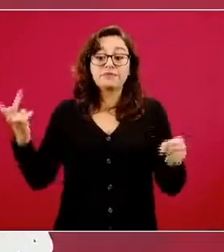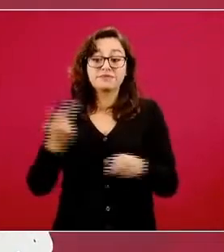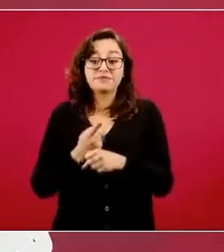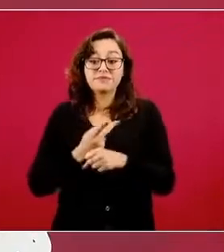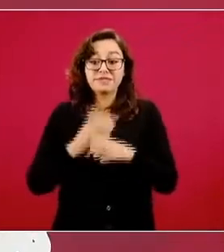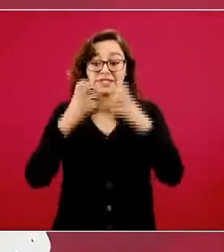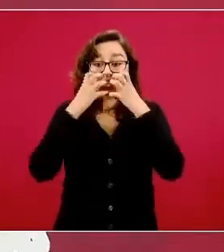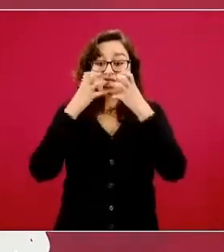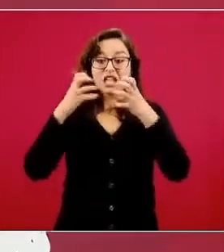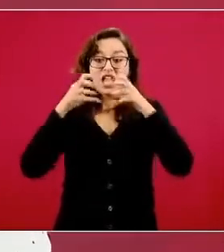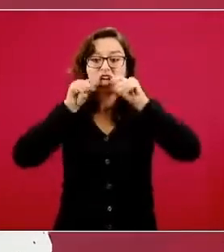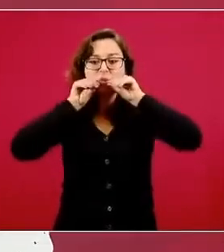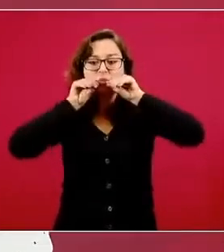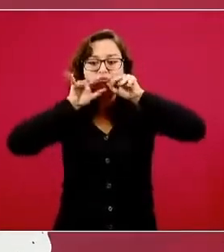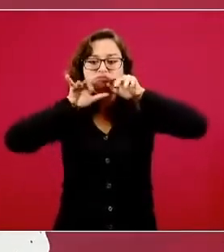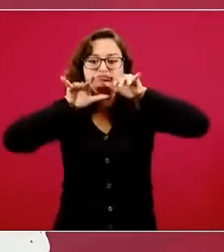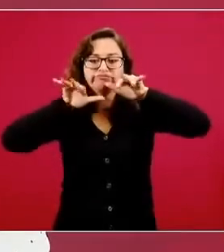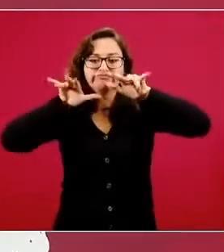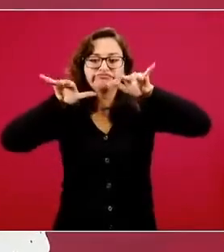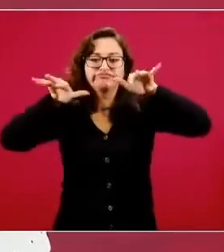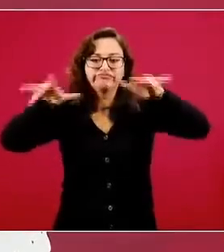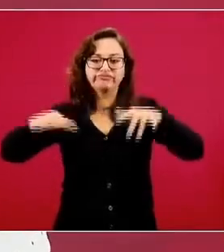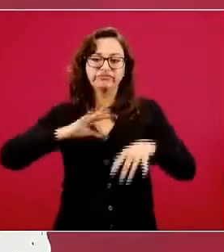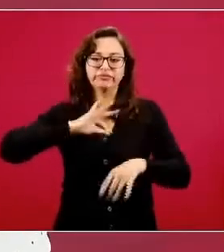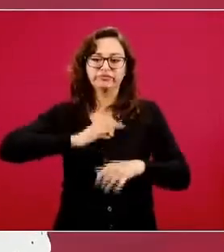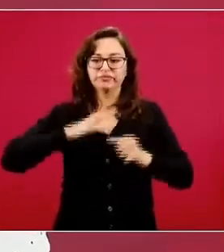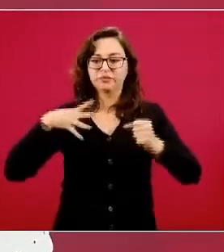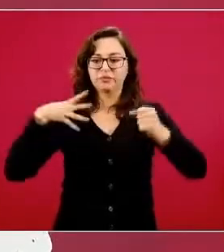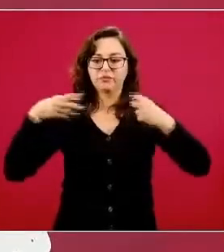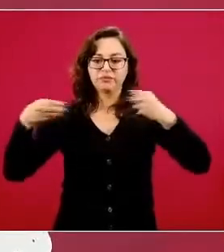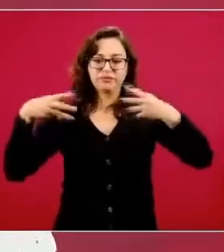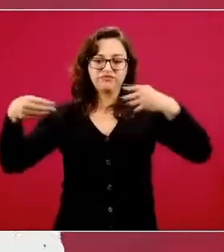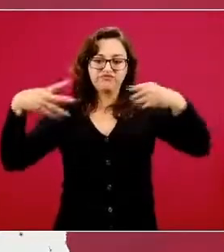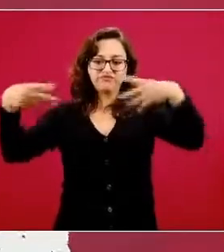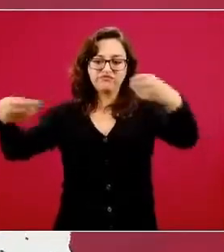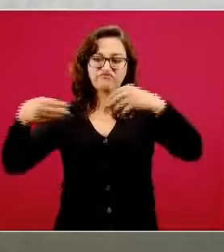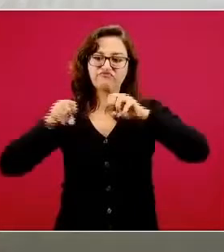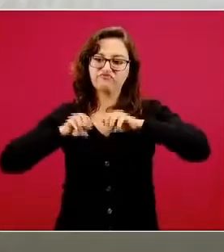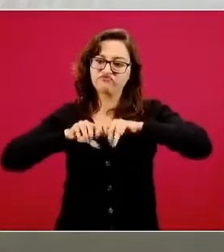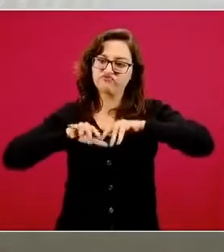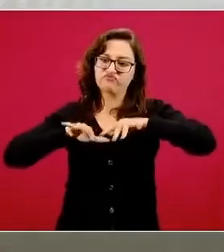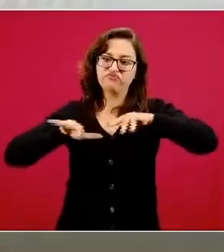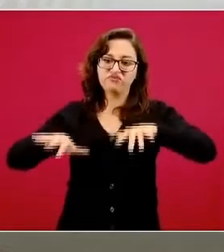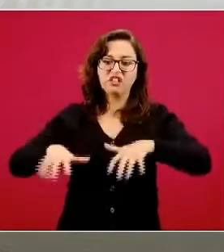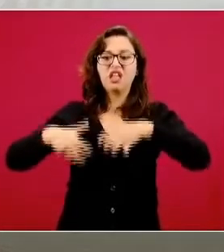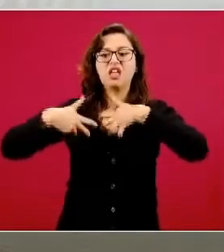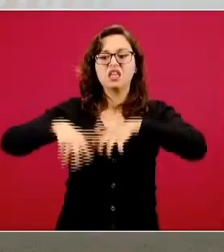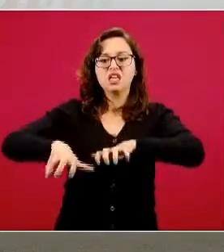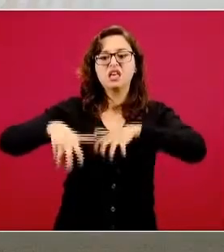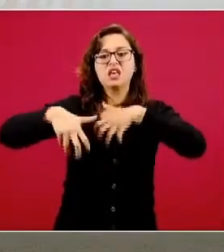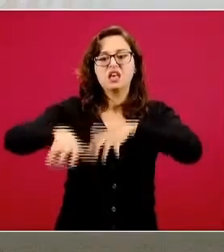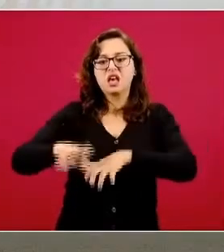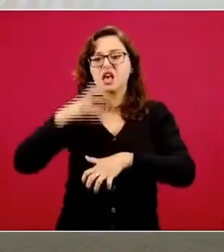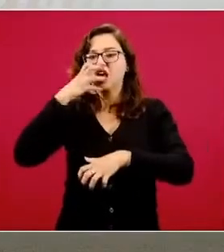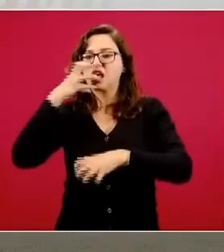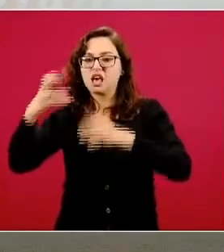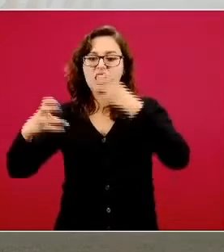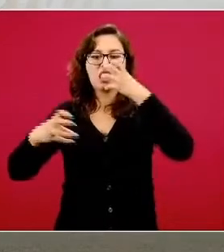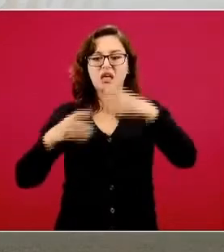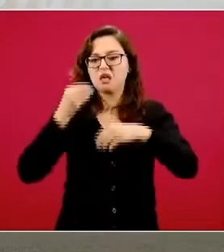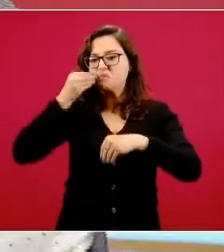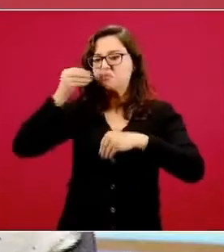de gritar emitimos más cantidad de saliva y de aerosoles, y entonces si vamos caminando y yo grito, pues le va a